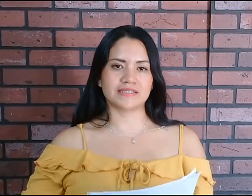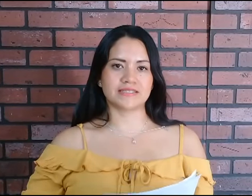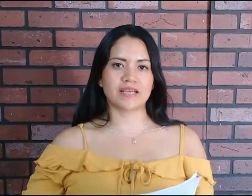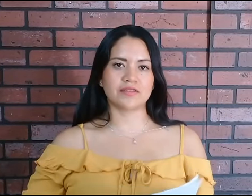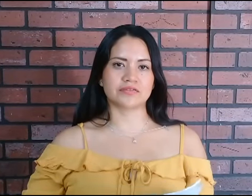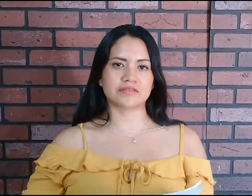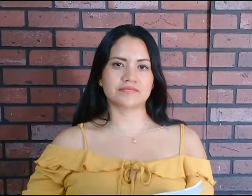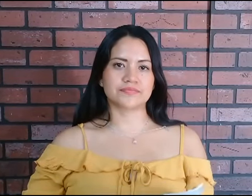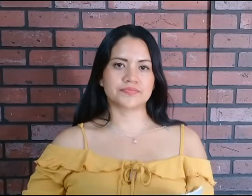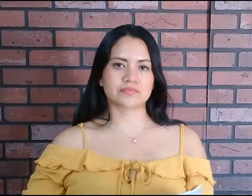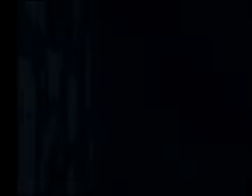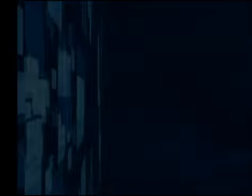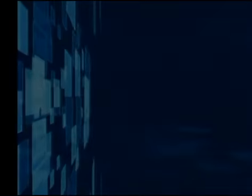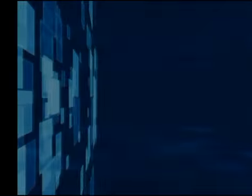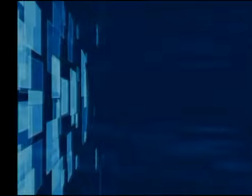más necesitados.